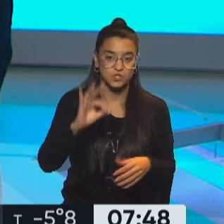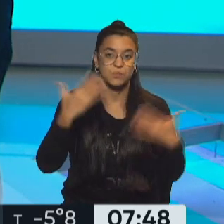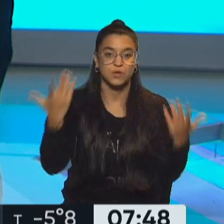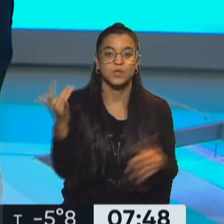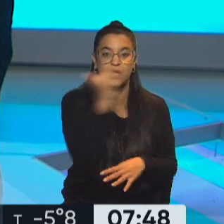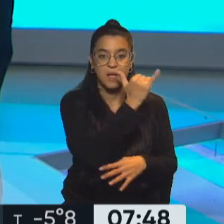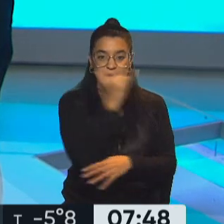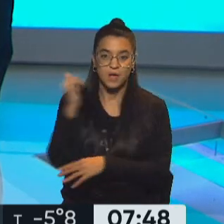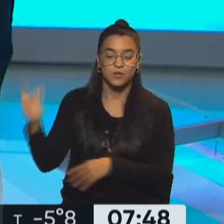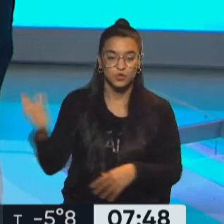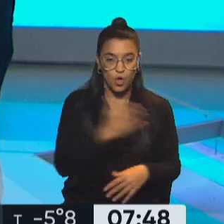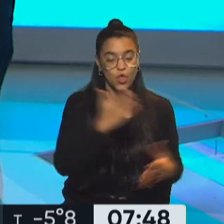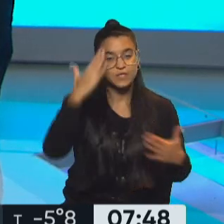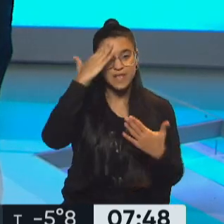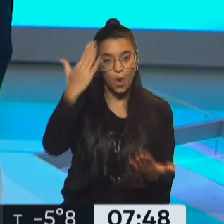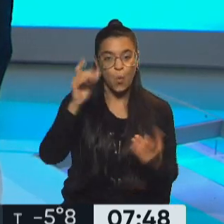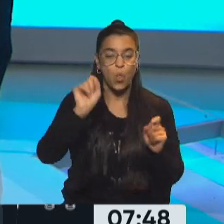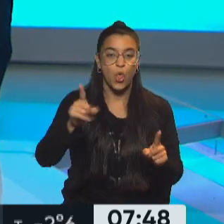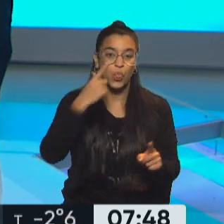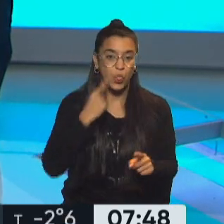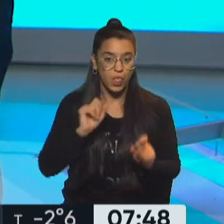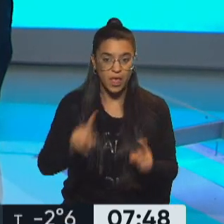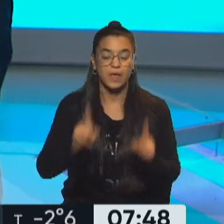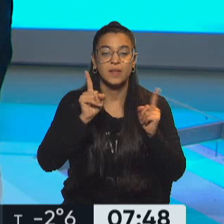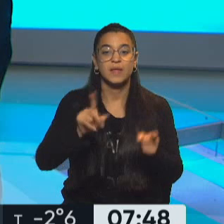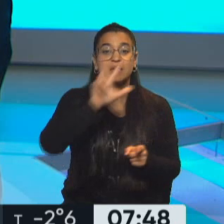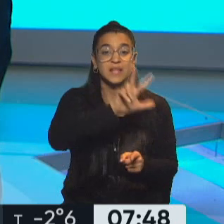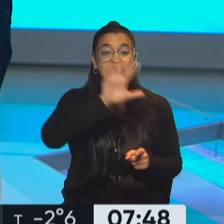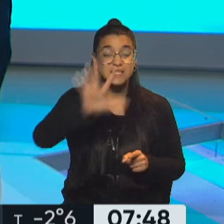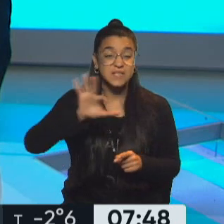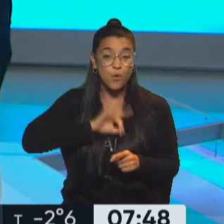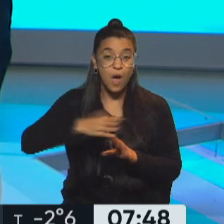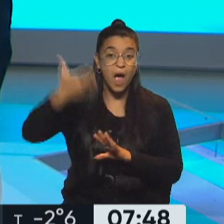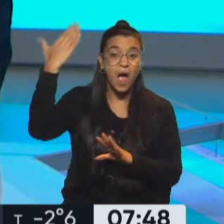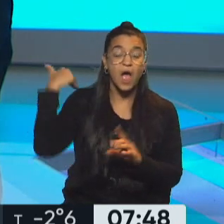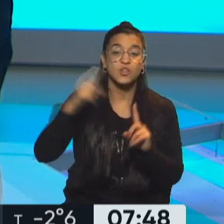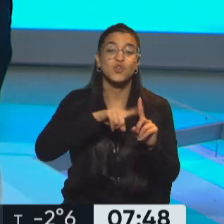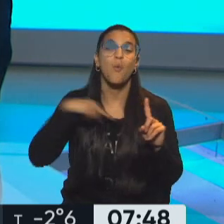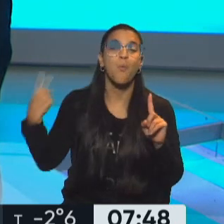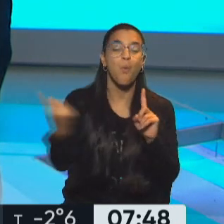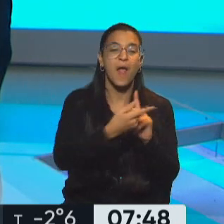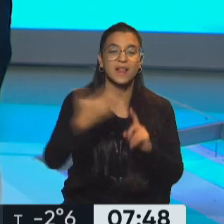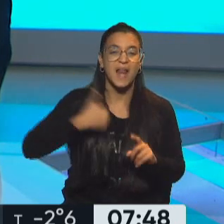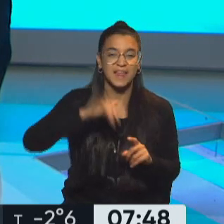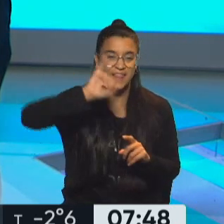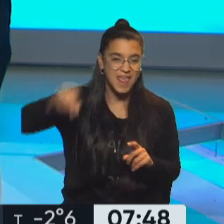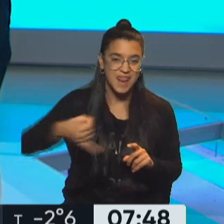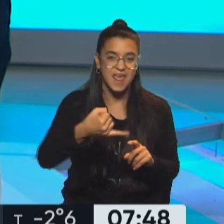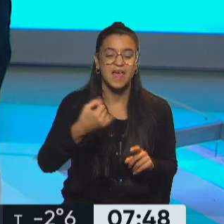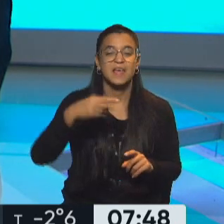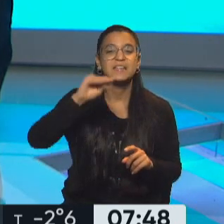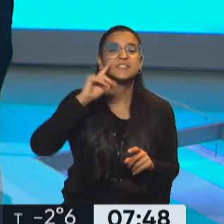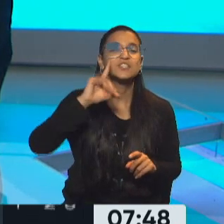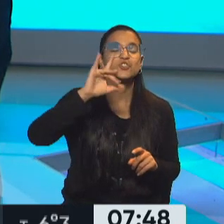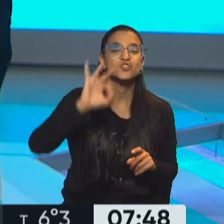camareros el saludo en su día a los 35 años de la vuelta olímpica de argentina trabajo el huevo facio chiche almozny